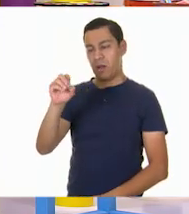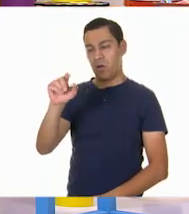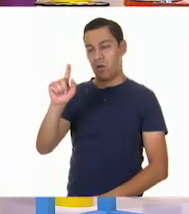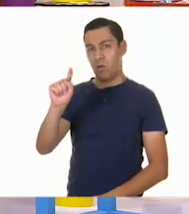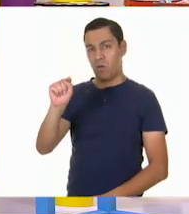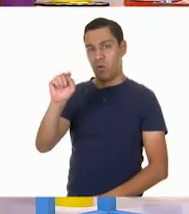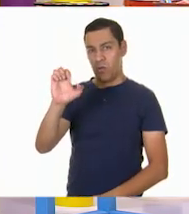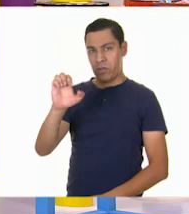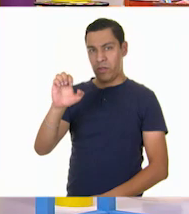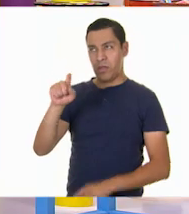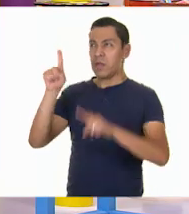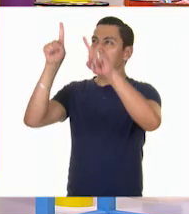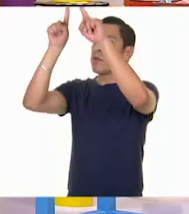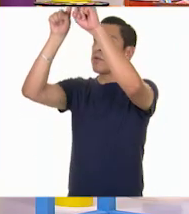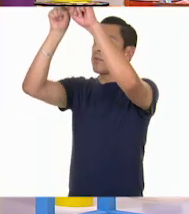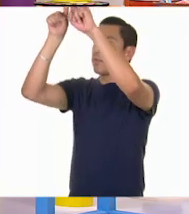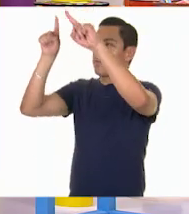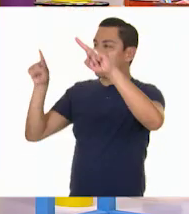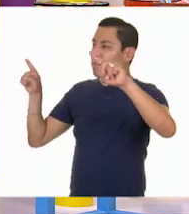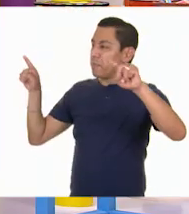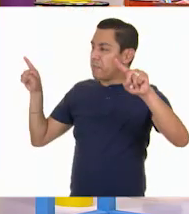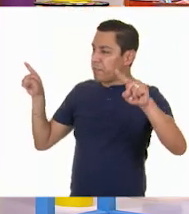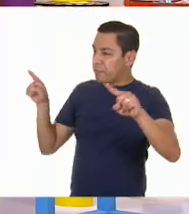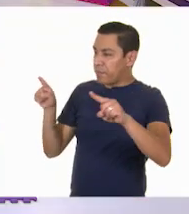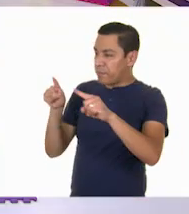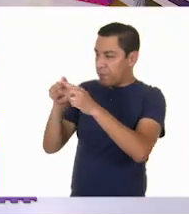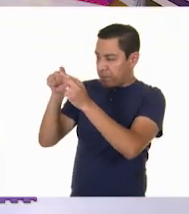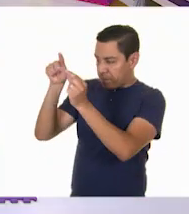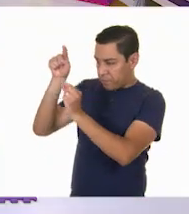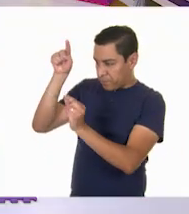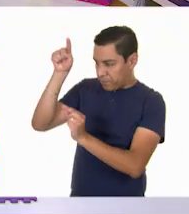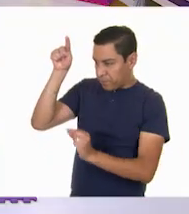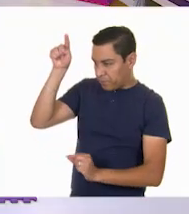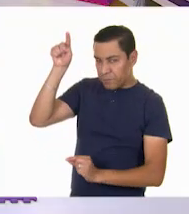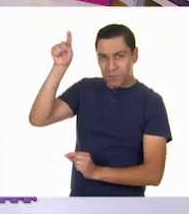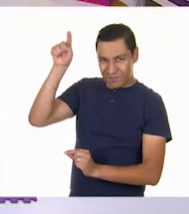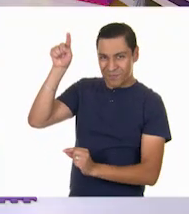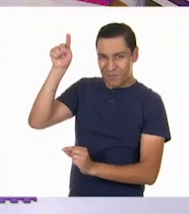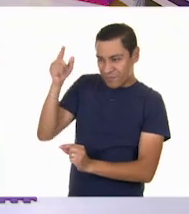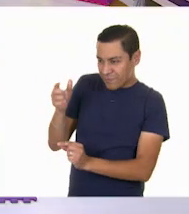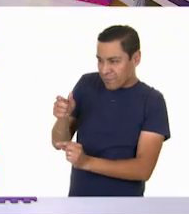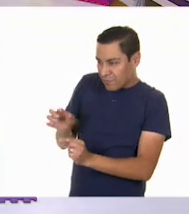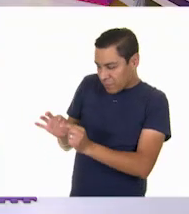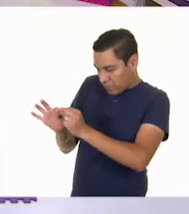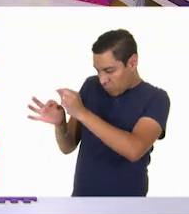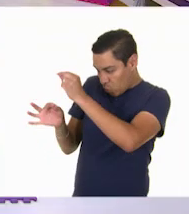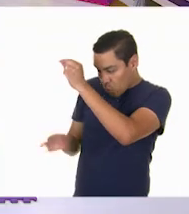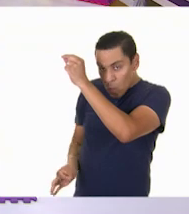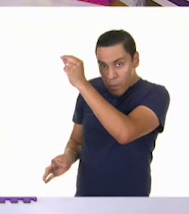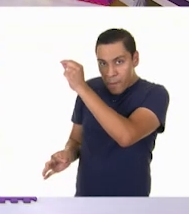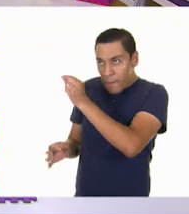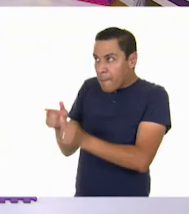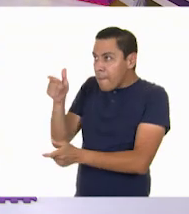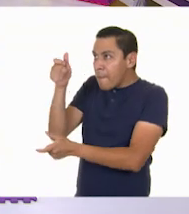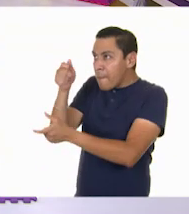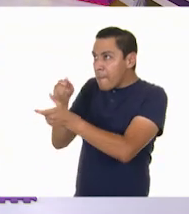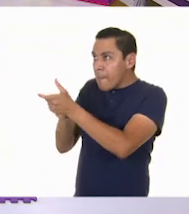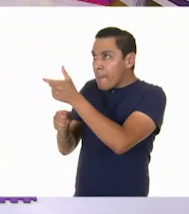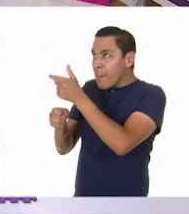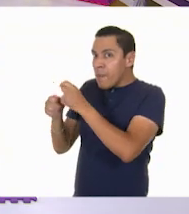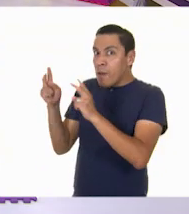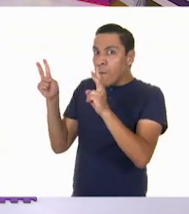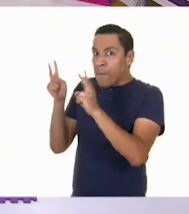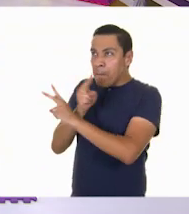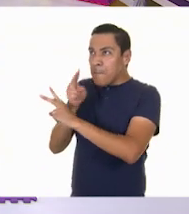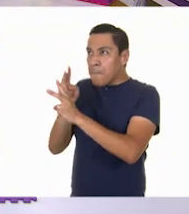También puedes anotarlo ahí en el dibujo que estás haciendo en tu libro. Aladito, ponle cómo le llamas tú. Vamos a ver lo que está haciendo